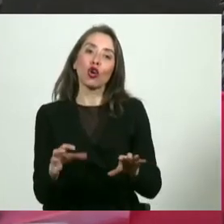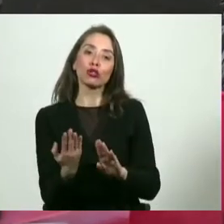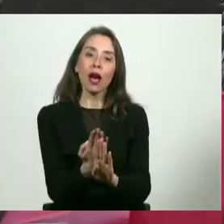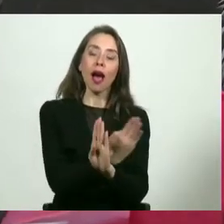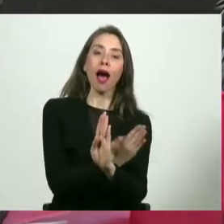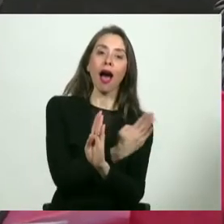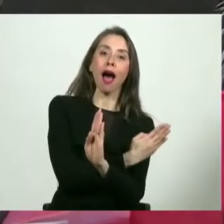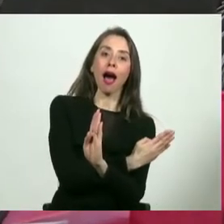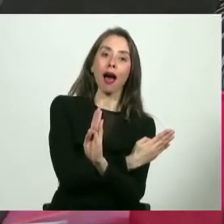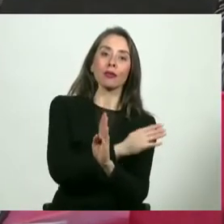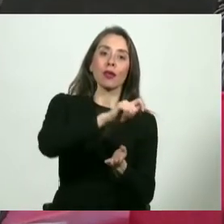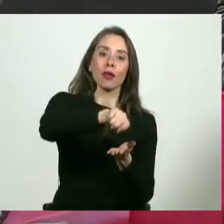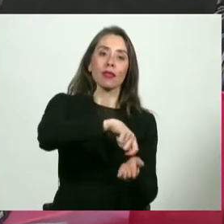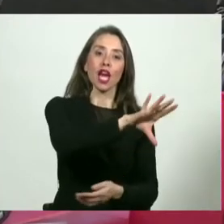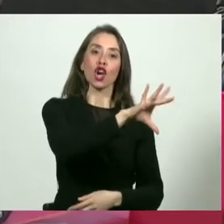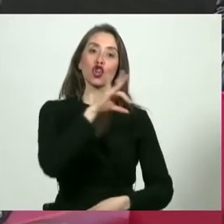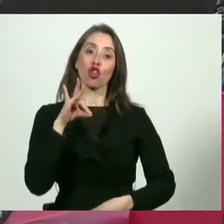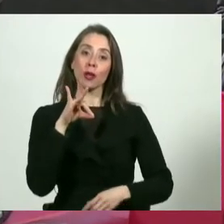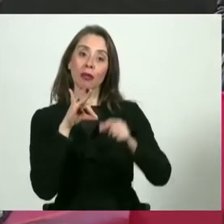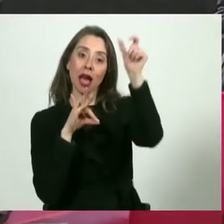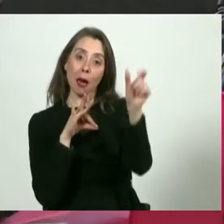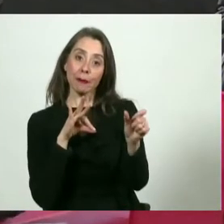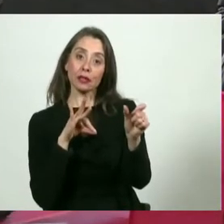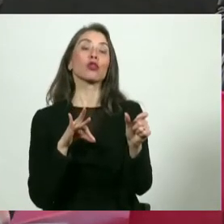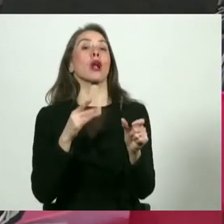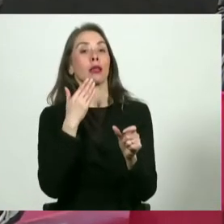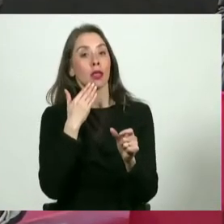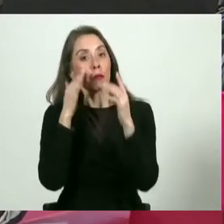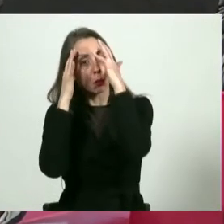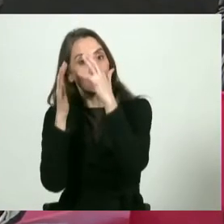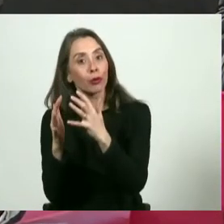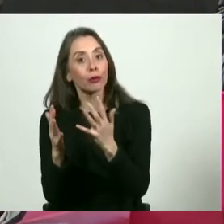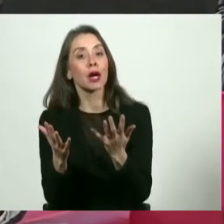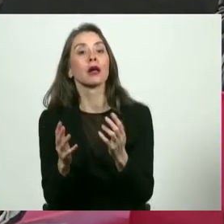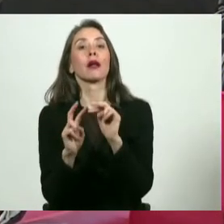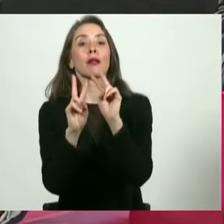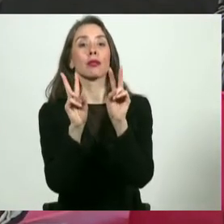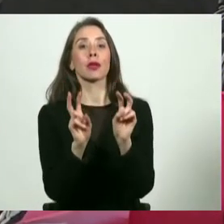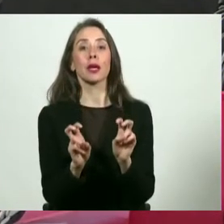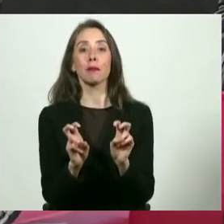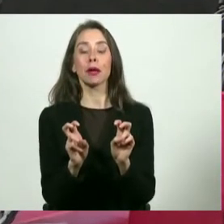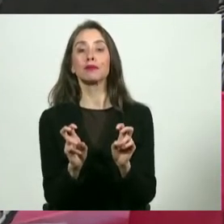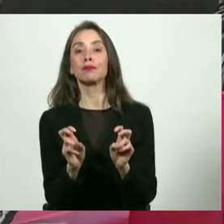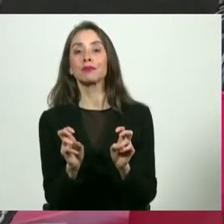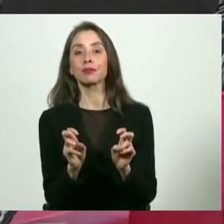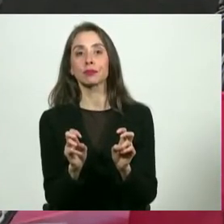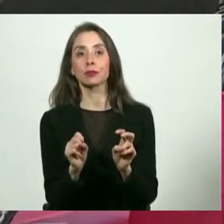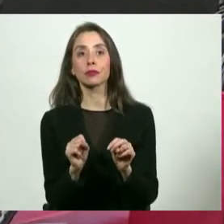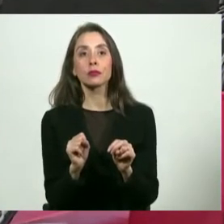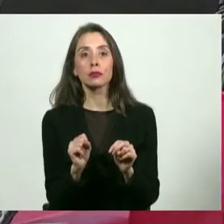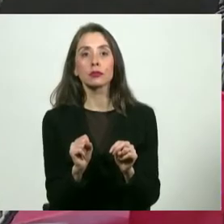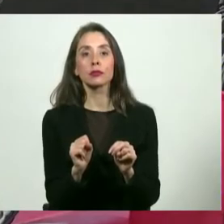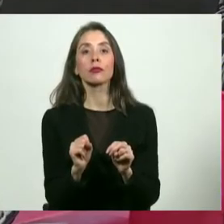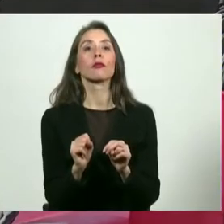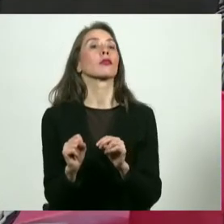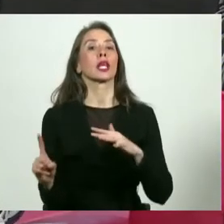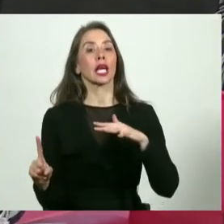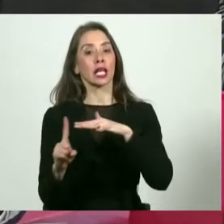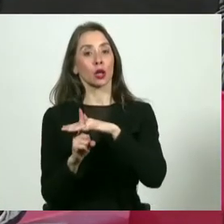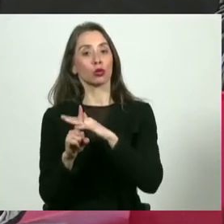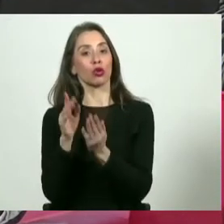en el consolidado de boletines que teníamos en la comisión. Bueno, yo creo que de todos estos temas tenemos que justamente ir haciéndonos cargo,